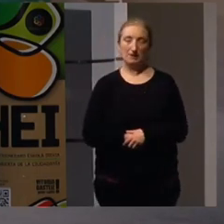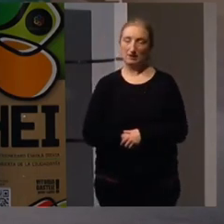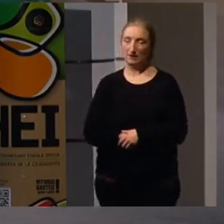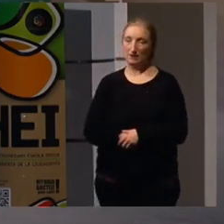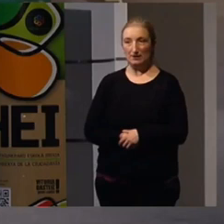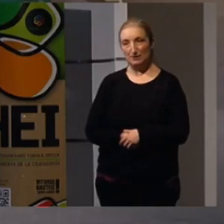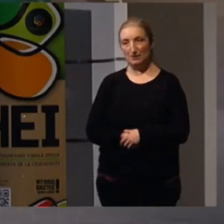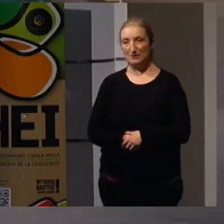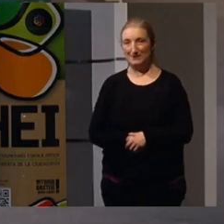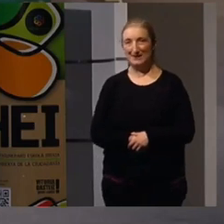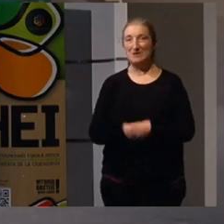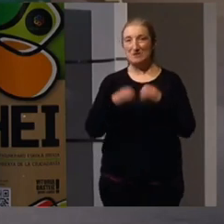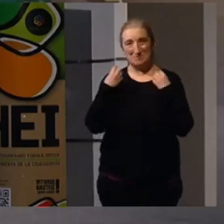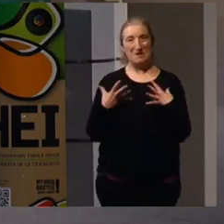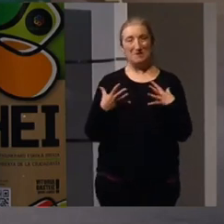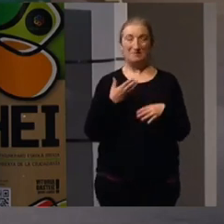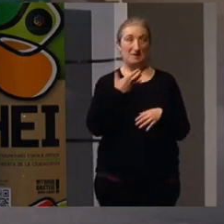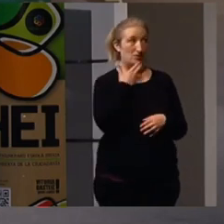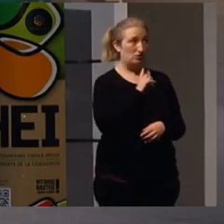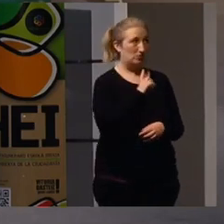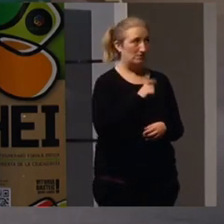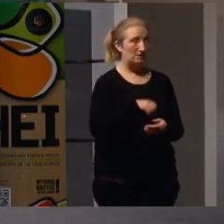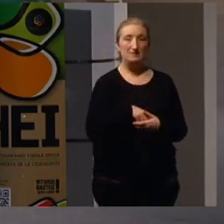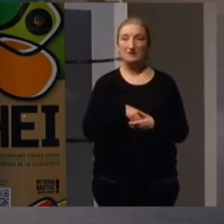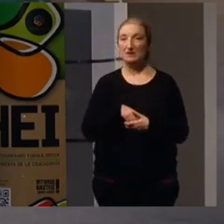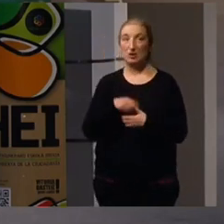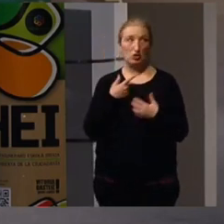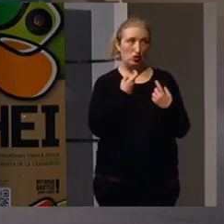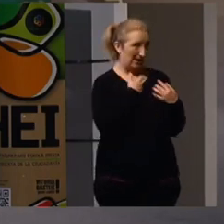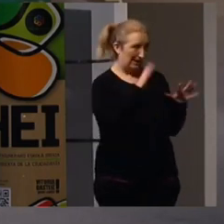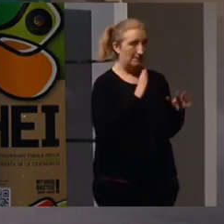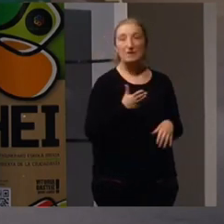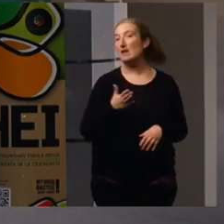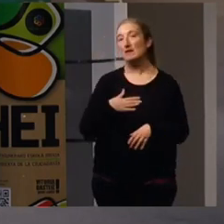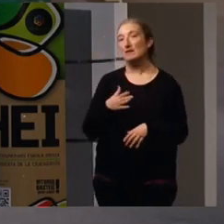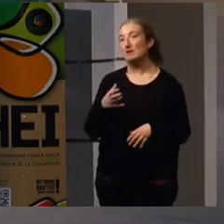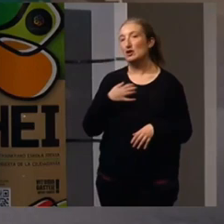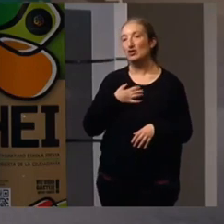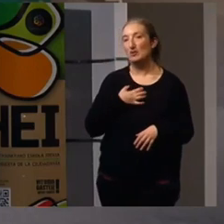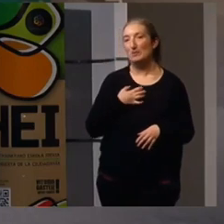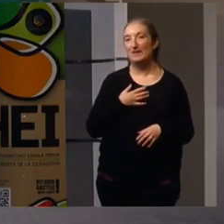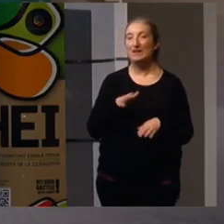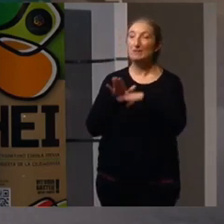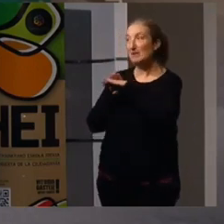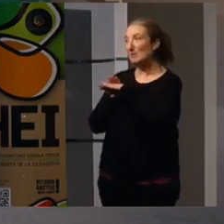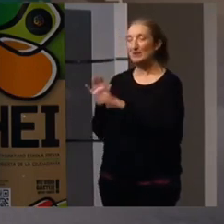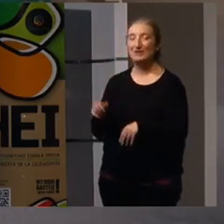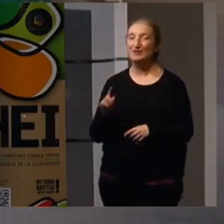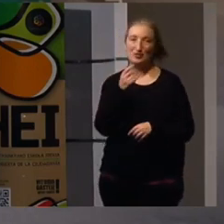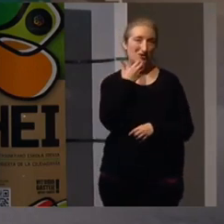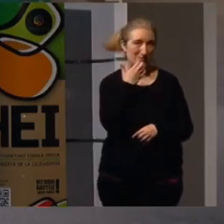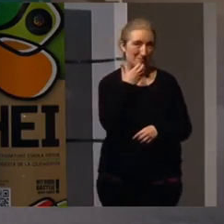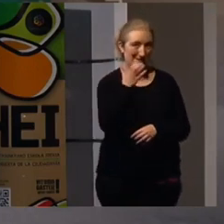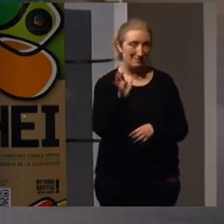No, ultra rápido. Lo que quieras. No, es broma, ¿eh? Lo que necesites. O sea, no se pueden cortar. No, estaba de